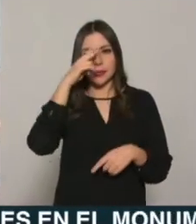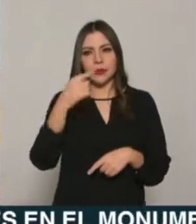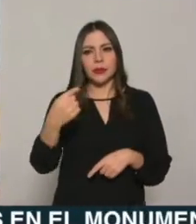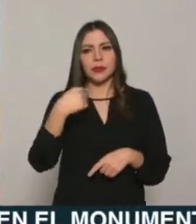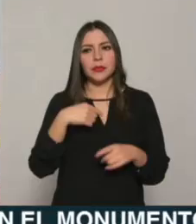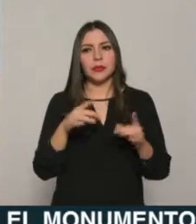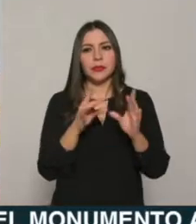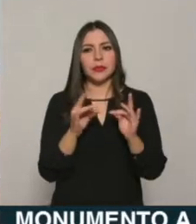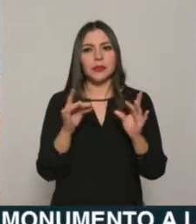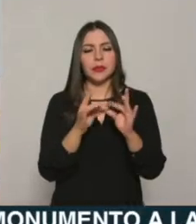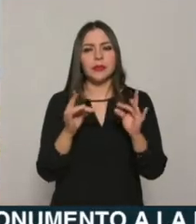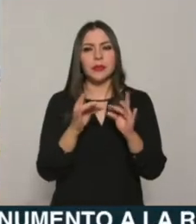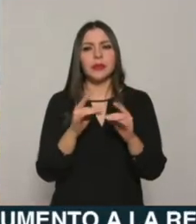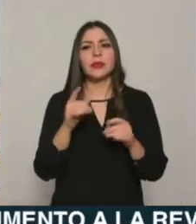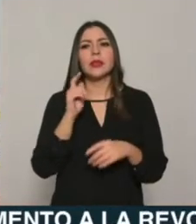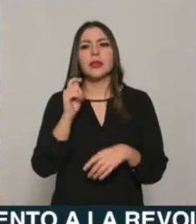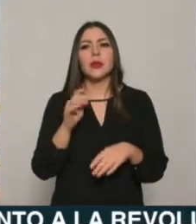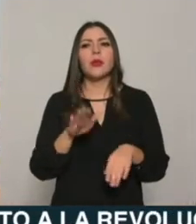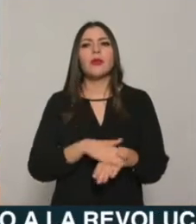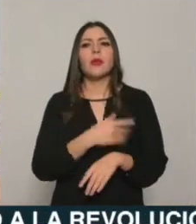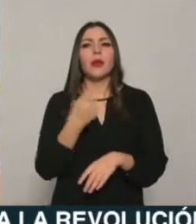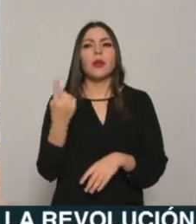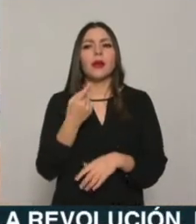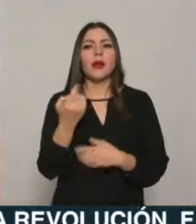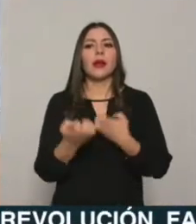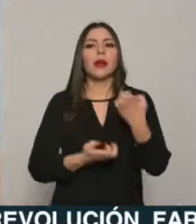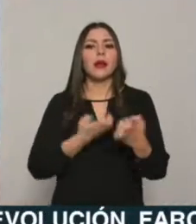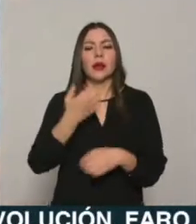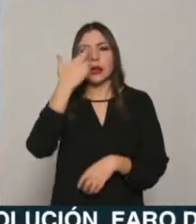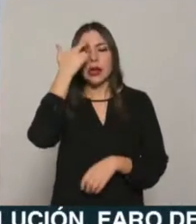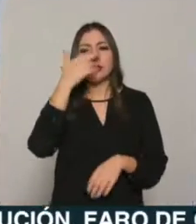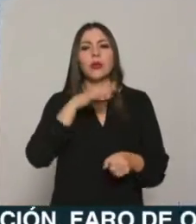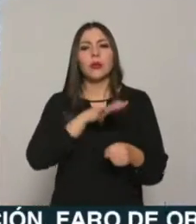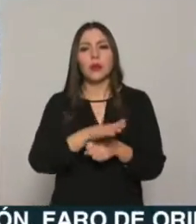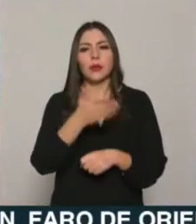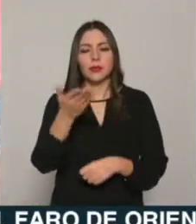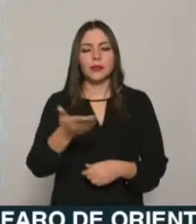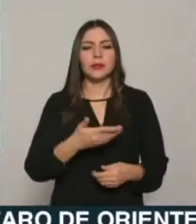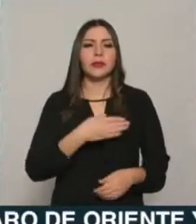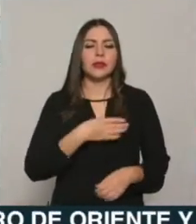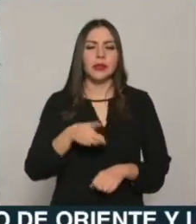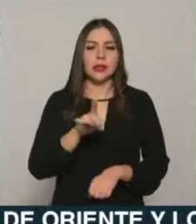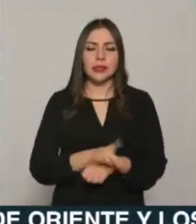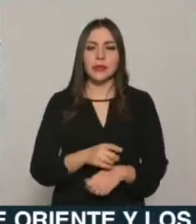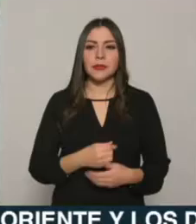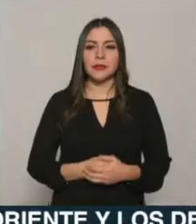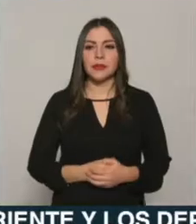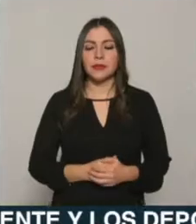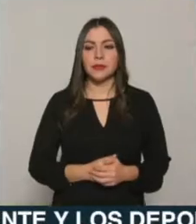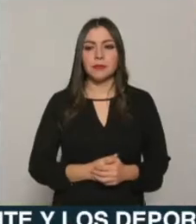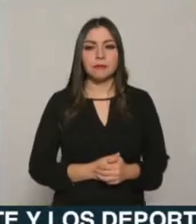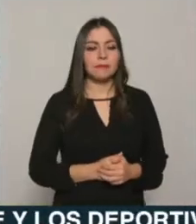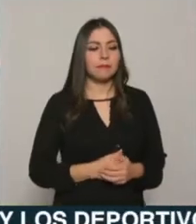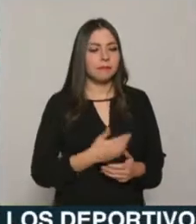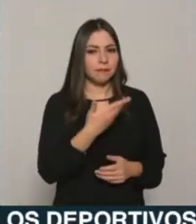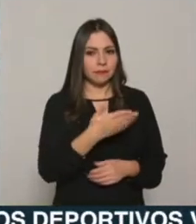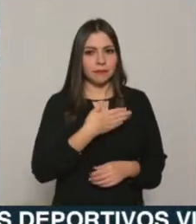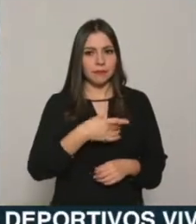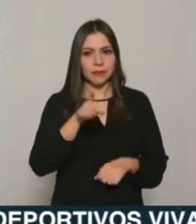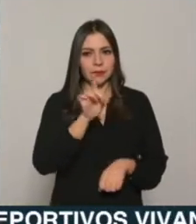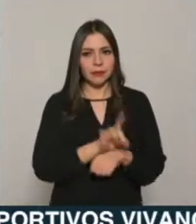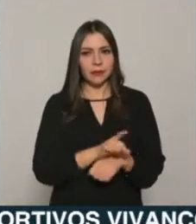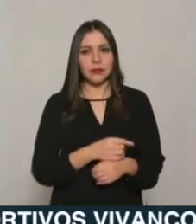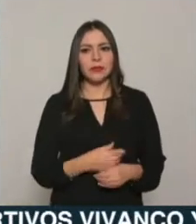poquito a conocer sus motivos por los cuales hace ejercicio. Buenos días. Hola, buenos días. Mira, pues los motivos principalmente pues